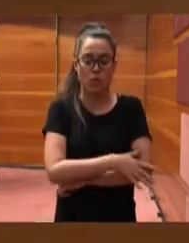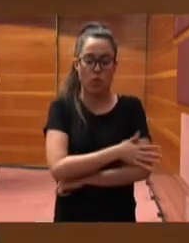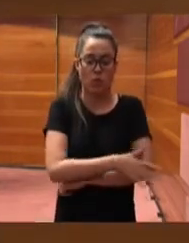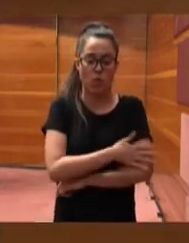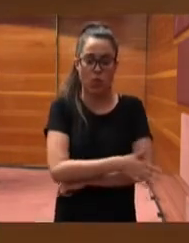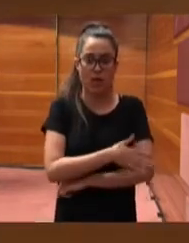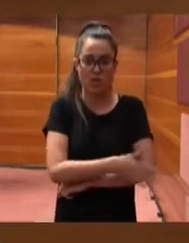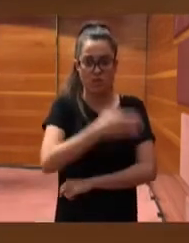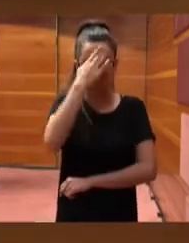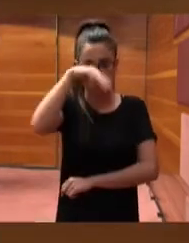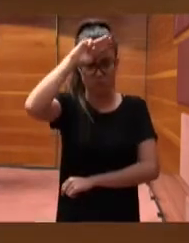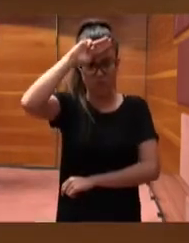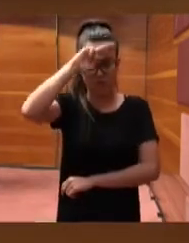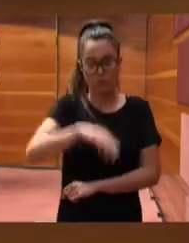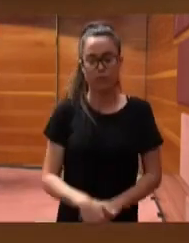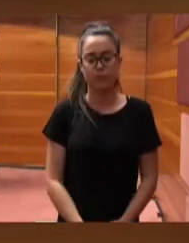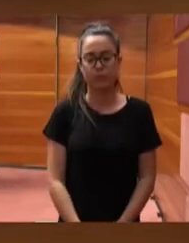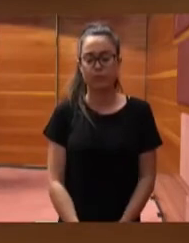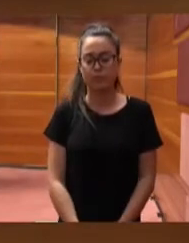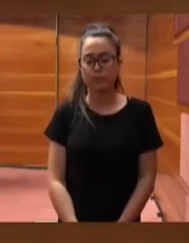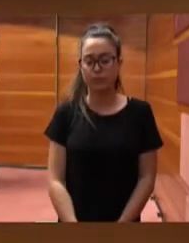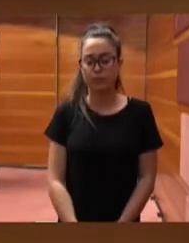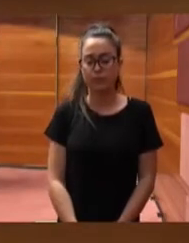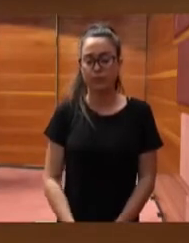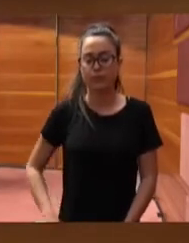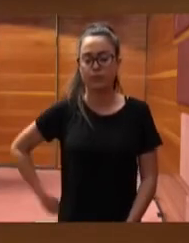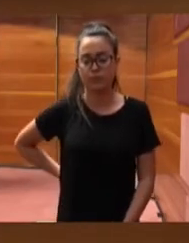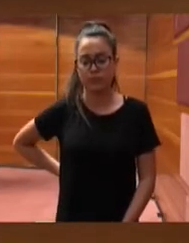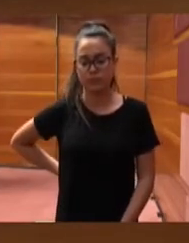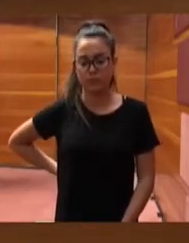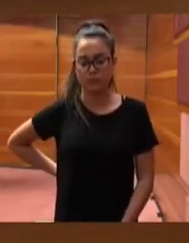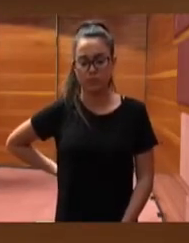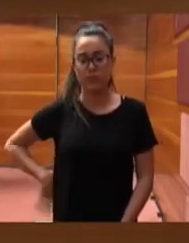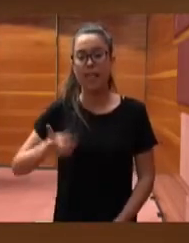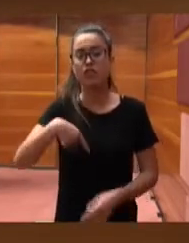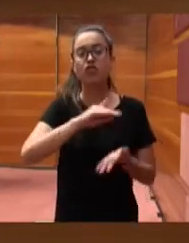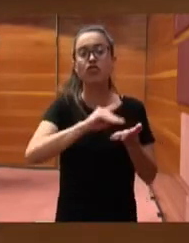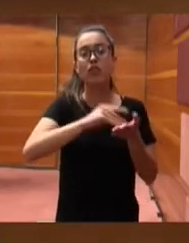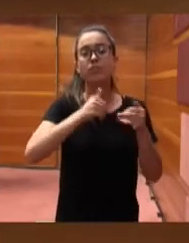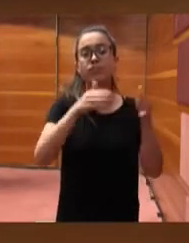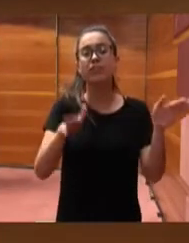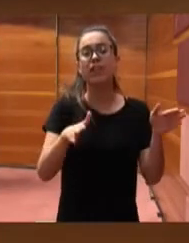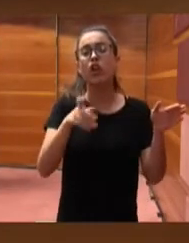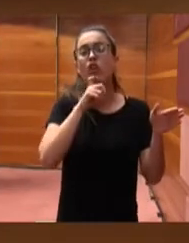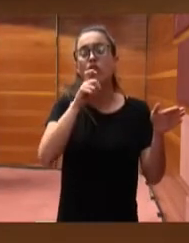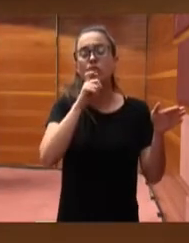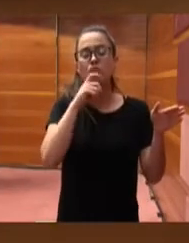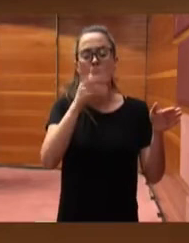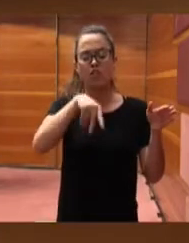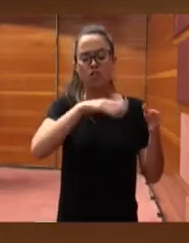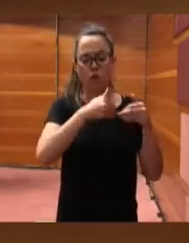Unidos mexicanos, que han sabido utilizar el Big Data de verdad. Haciendo Open Data se dieron